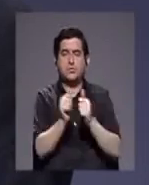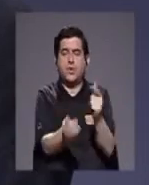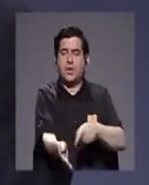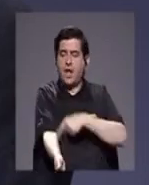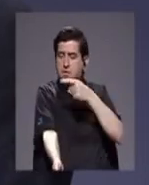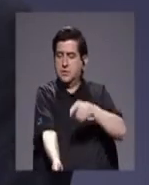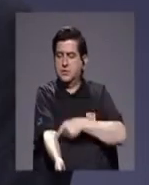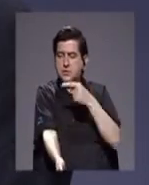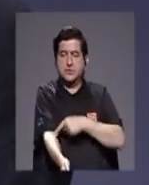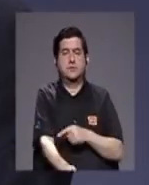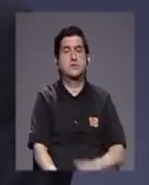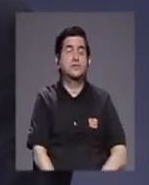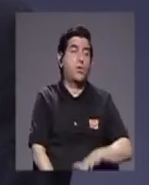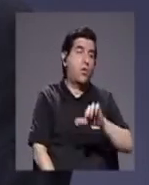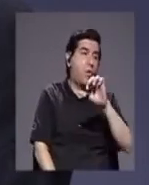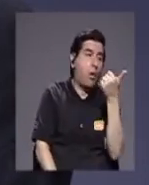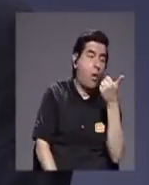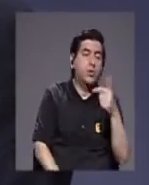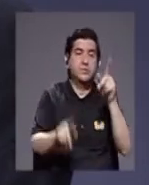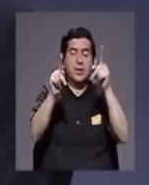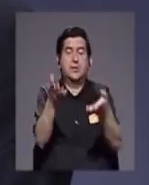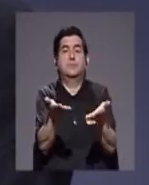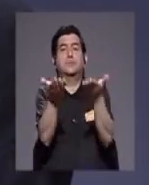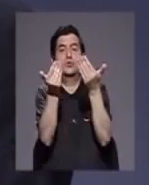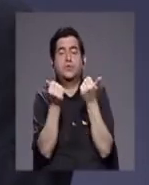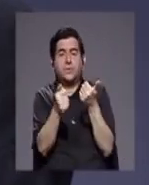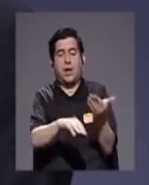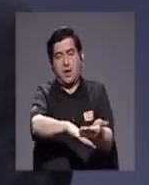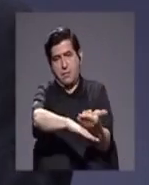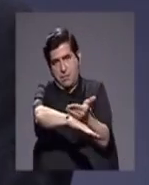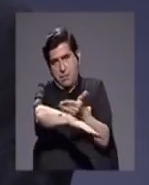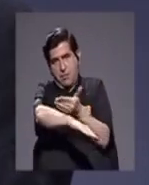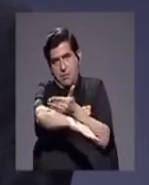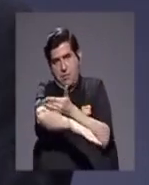diabetes, plataformas para gente que quiere mejorar